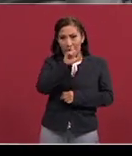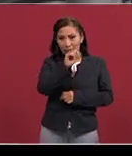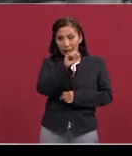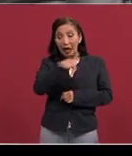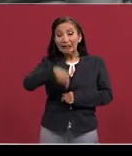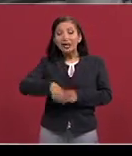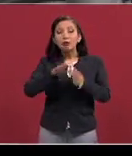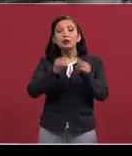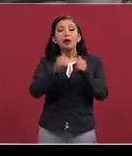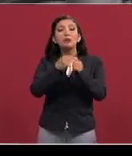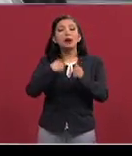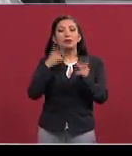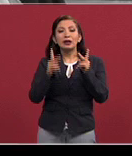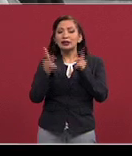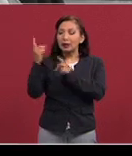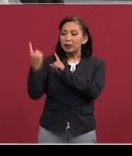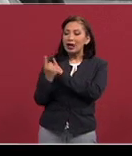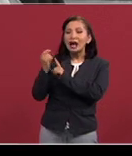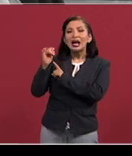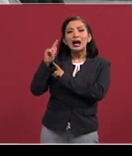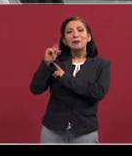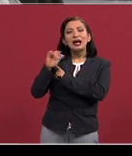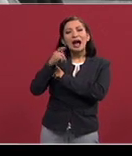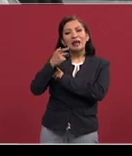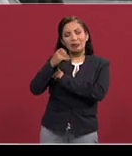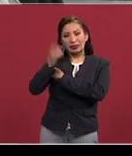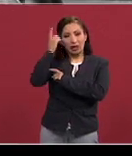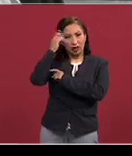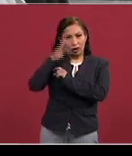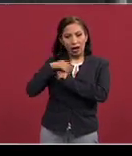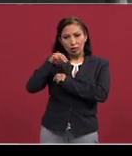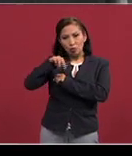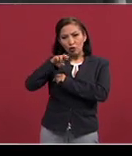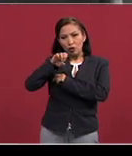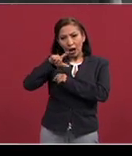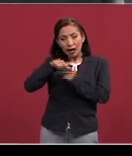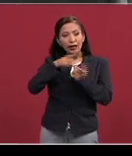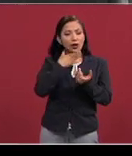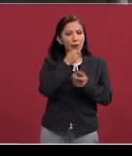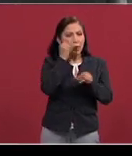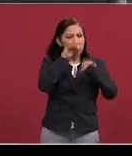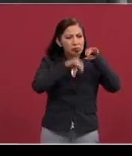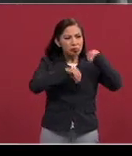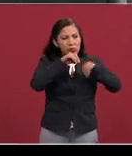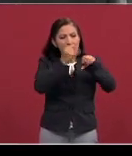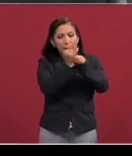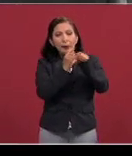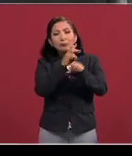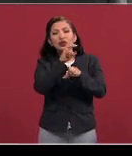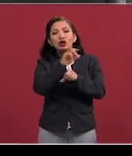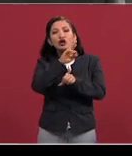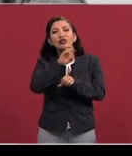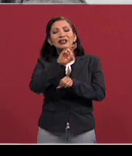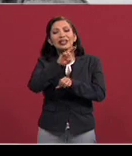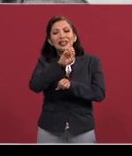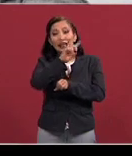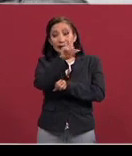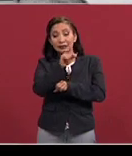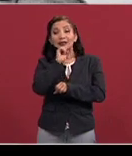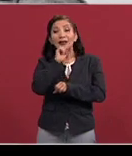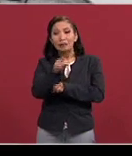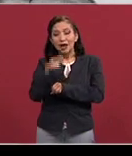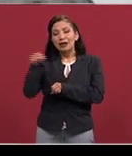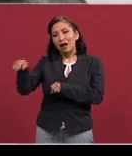En Cuenta Conmigo platicaremos con Carmen Gaitán, directora del Museo Nacional de Arte, y con el curador Víctor Rodríguez Rangel.